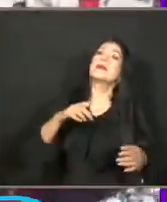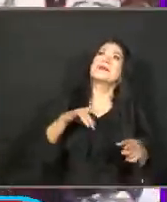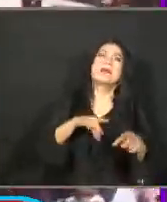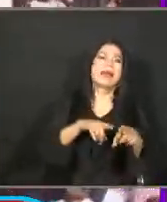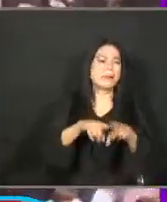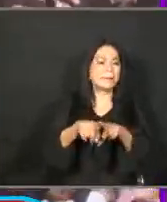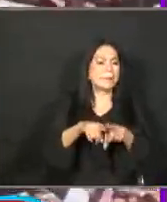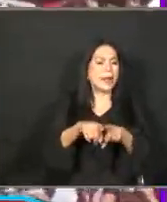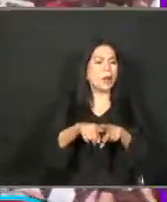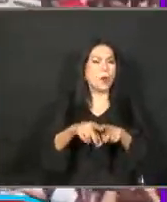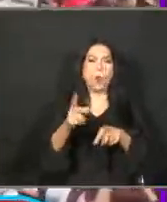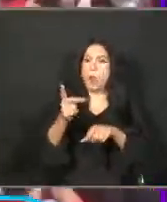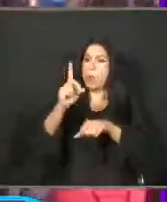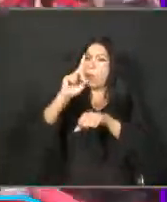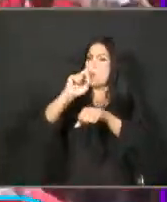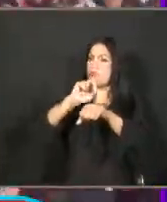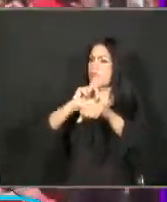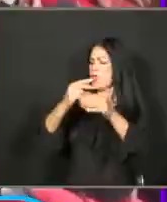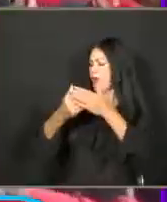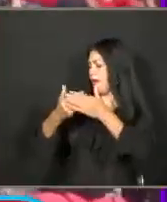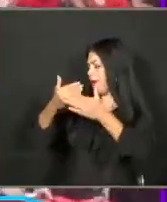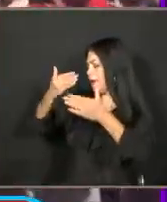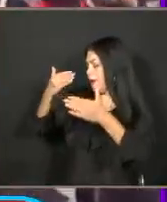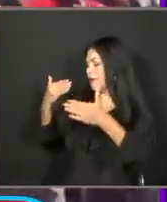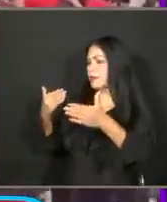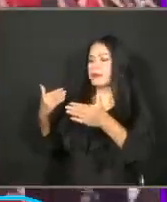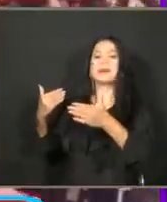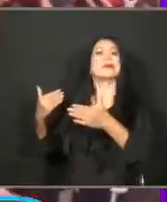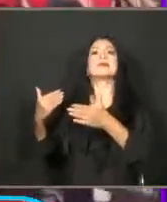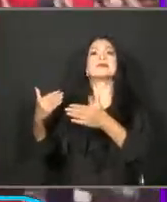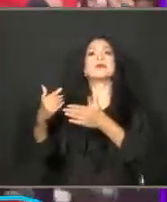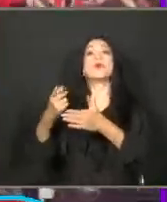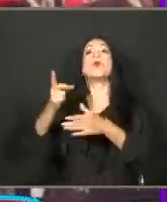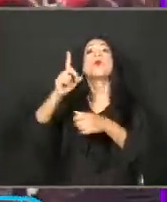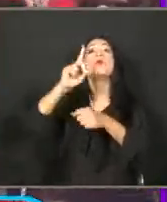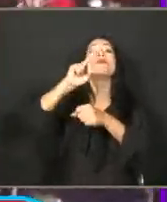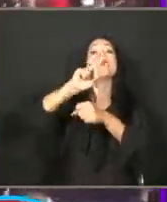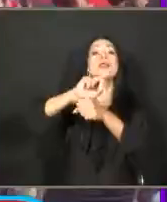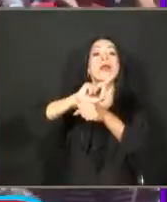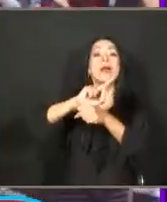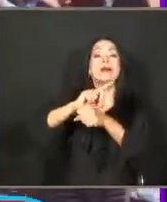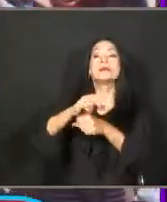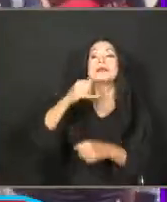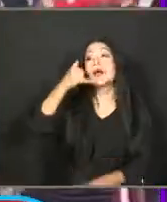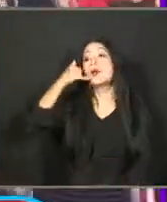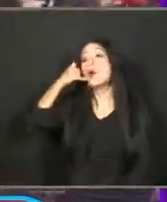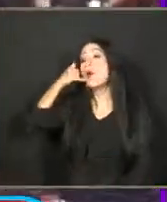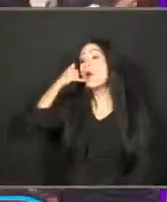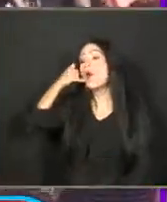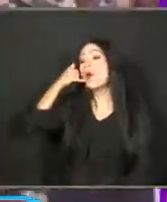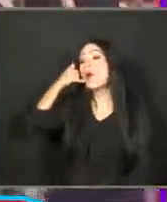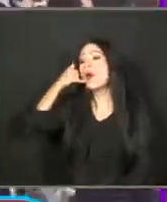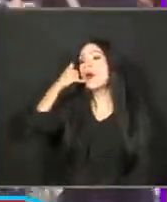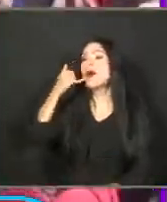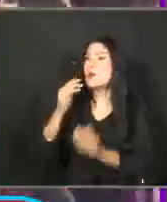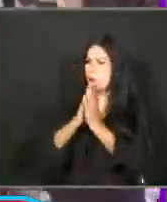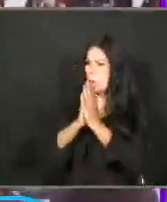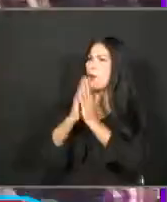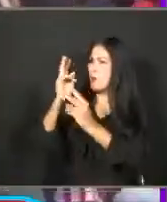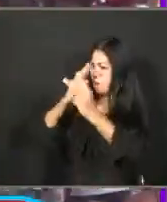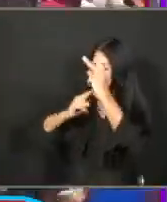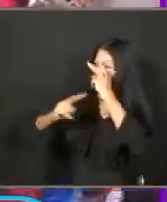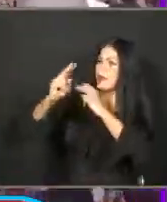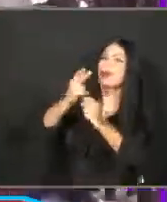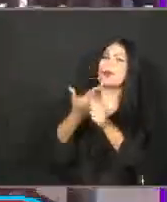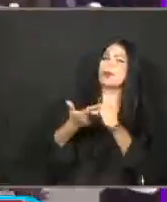antes mejor v pasada la una por mí el hospital porque